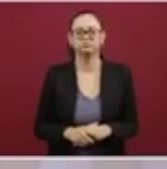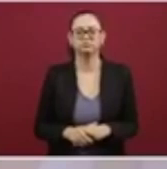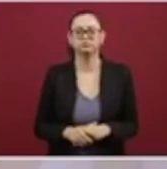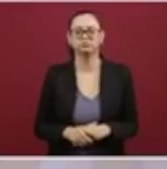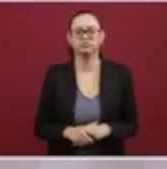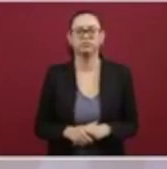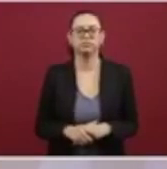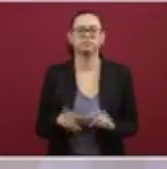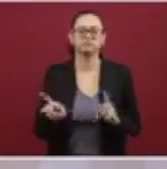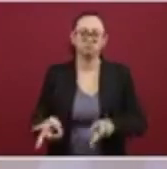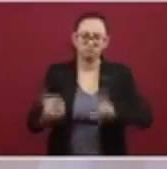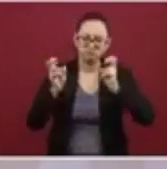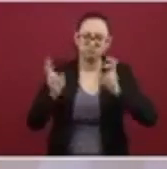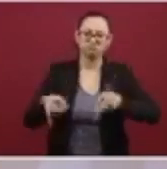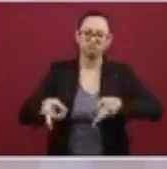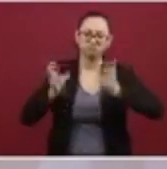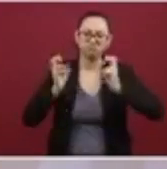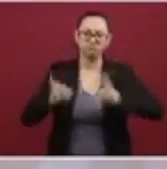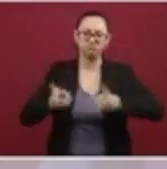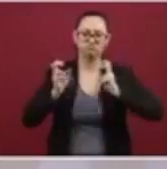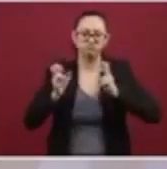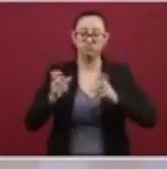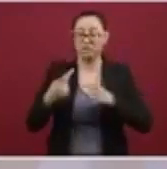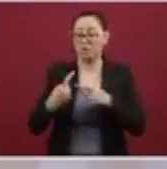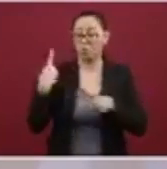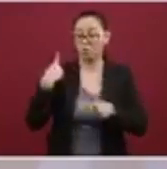ahí están los datos, en noviembre,